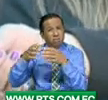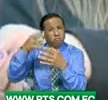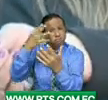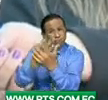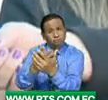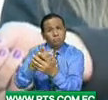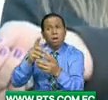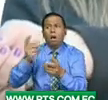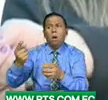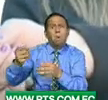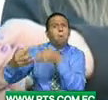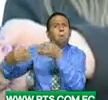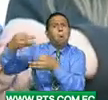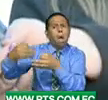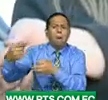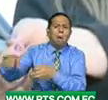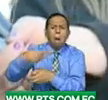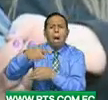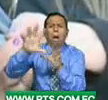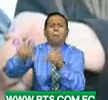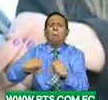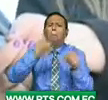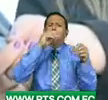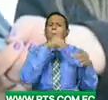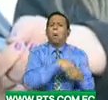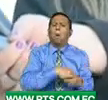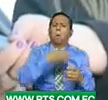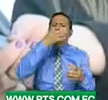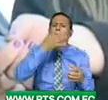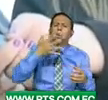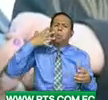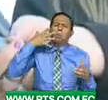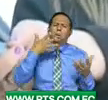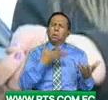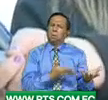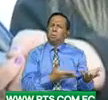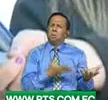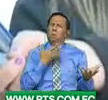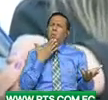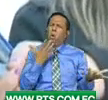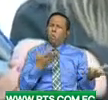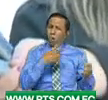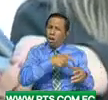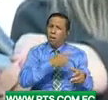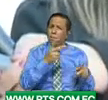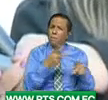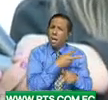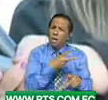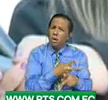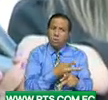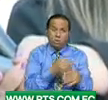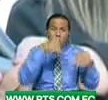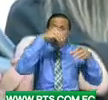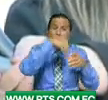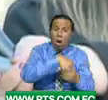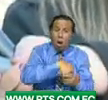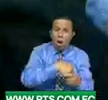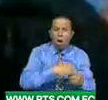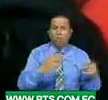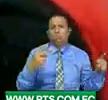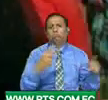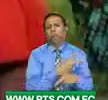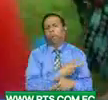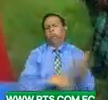tenga que ser trasladado a la cárcel de Santo Domingo, y esa presencia de esa persona privada de libertad es la que genera esta pugna de